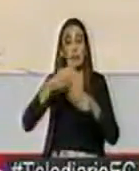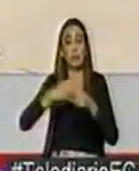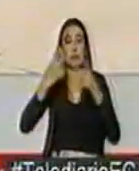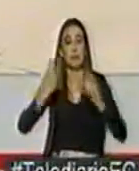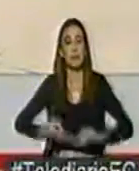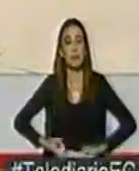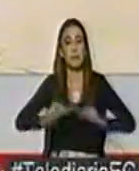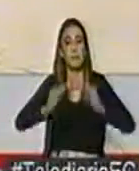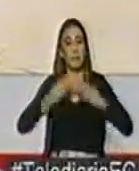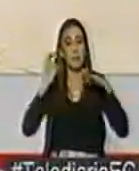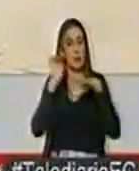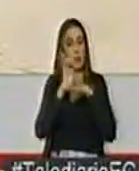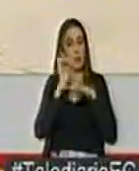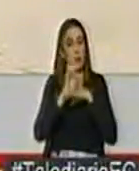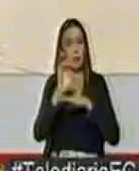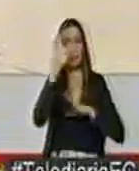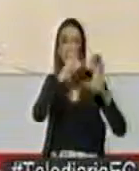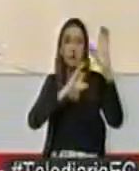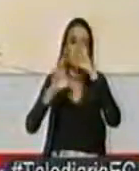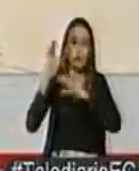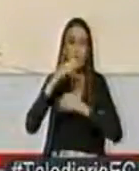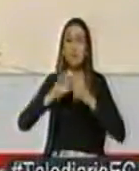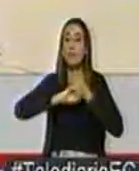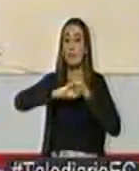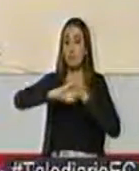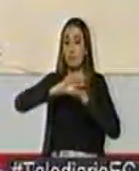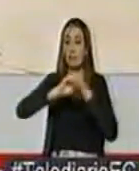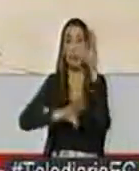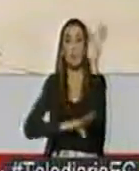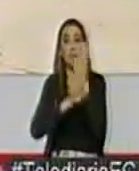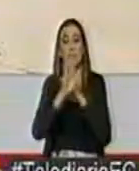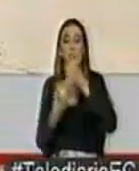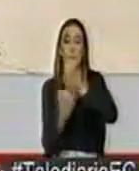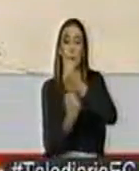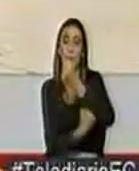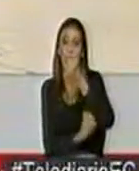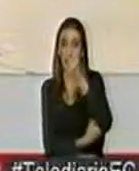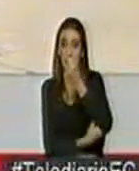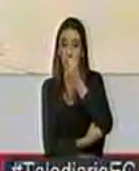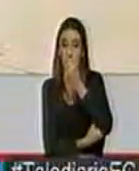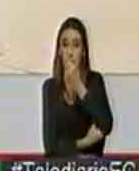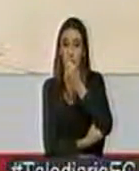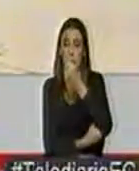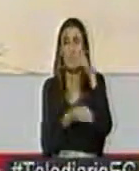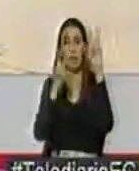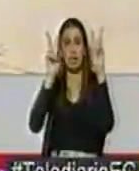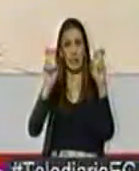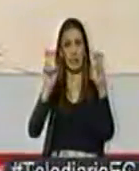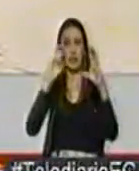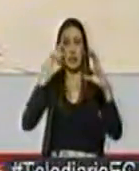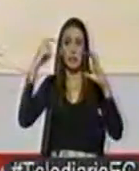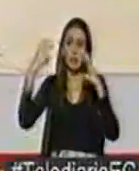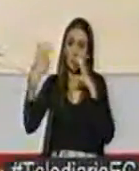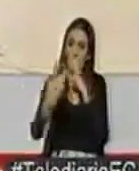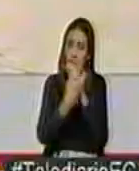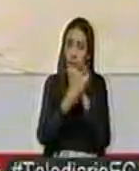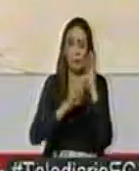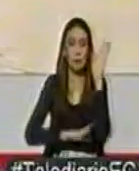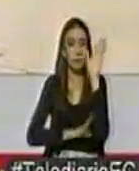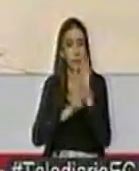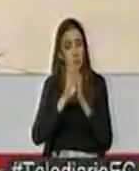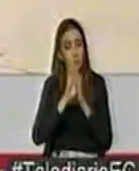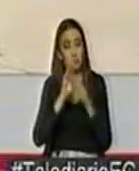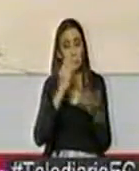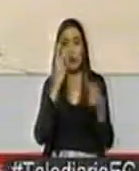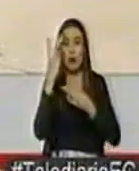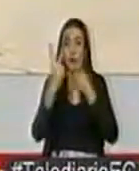turístico que lo que busca es poder promover el desarrollo y el fortalecimiento de este sector, precisamente para poder apalancar el crecimiento y